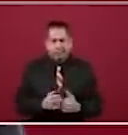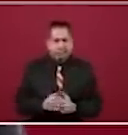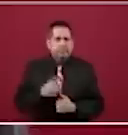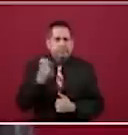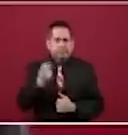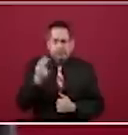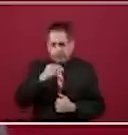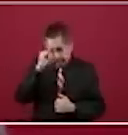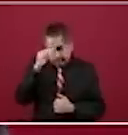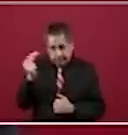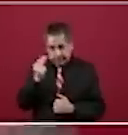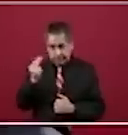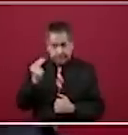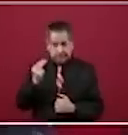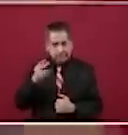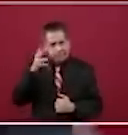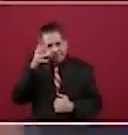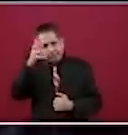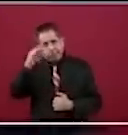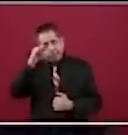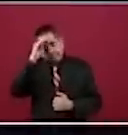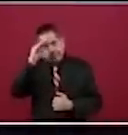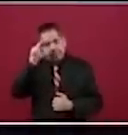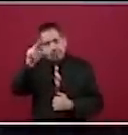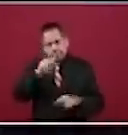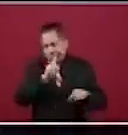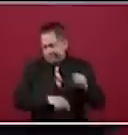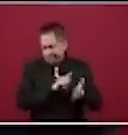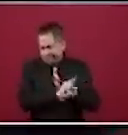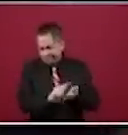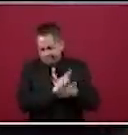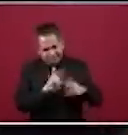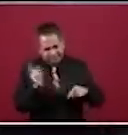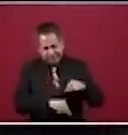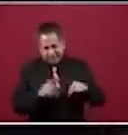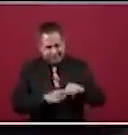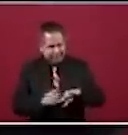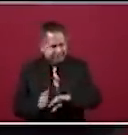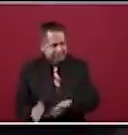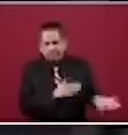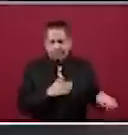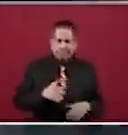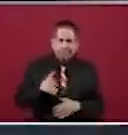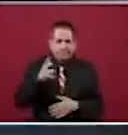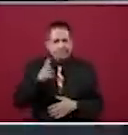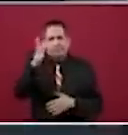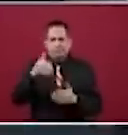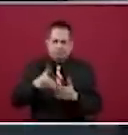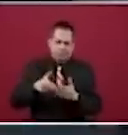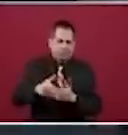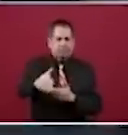Entonces necesitamos ver hacia adelante, ya limpiar, que adelante, hacia adelante no pasen estas